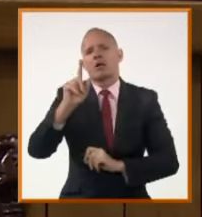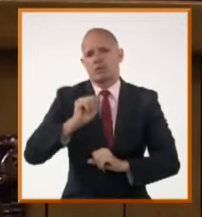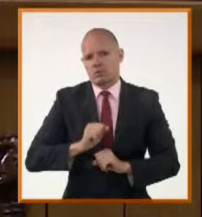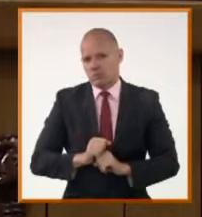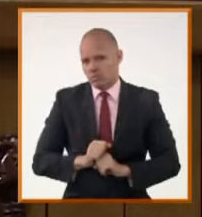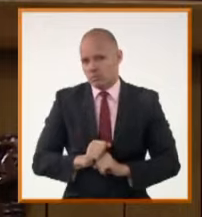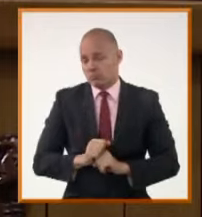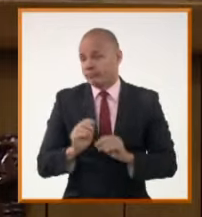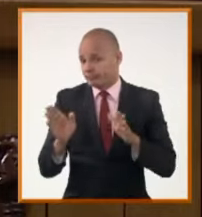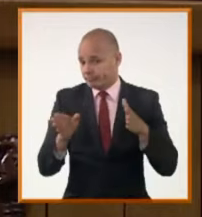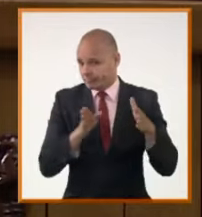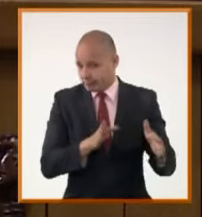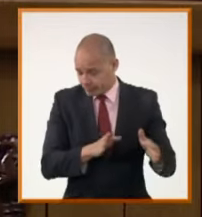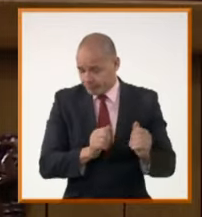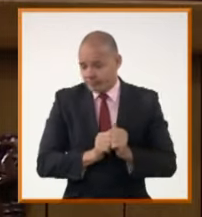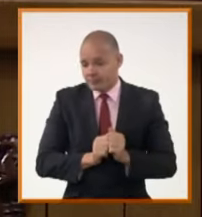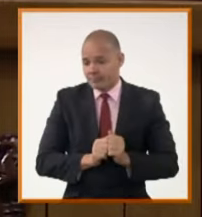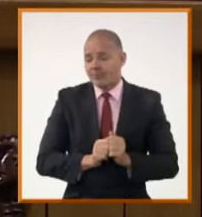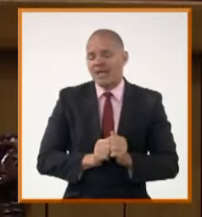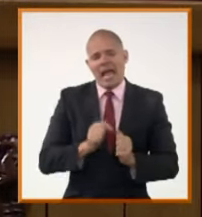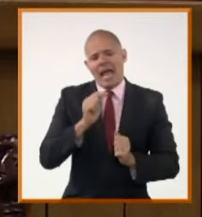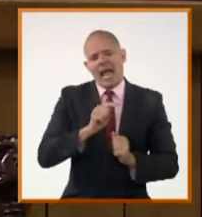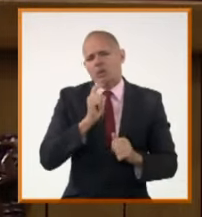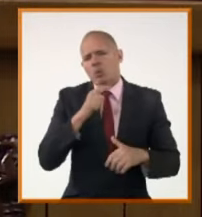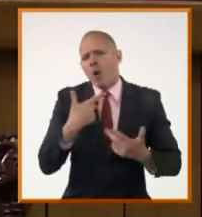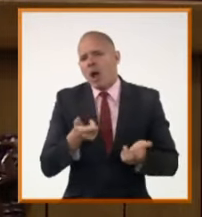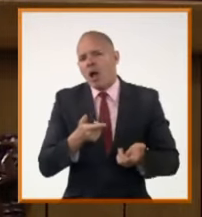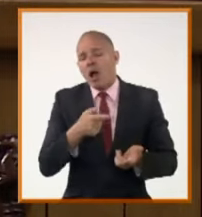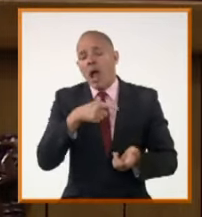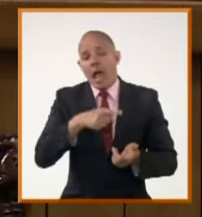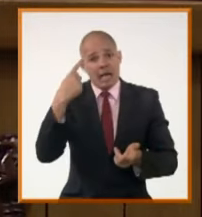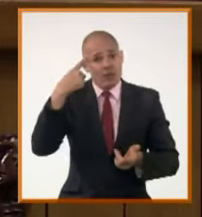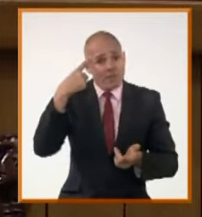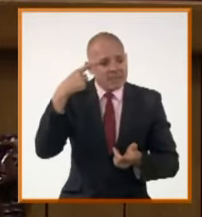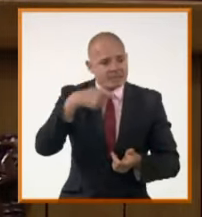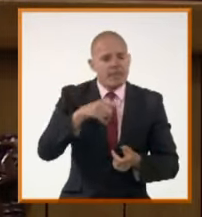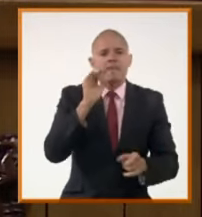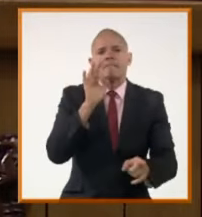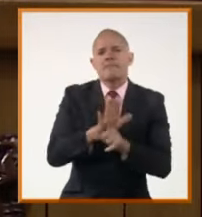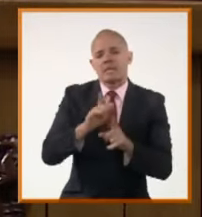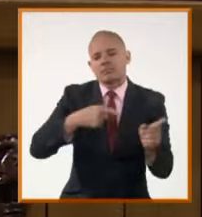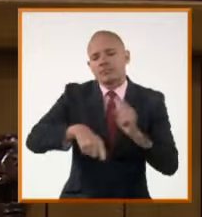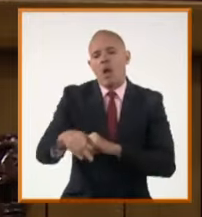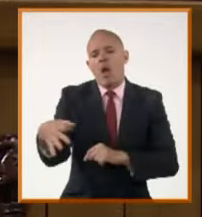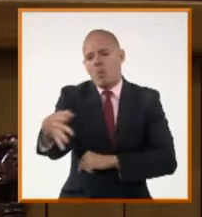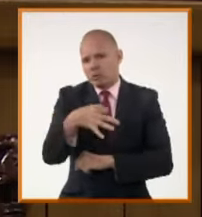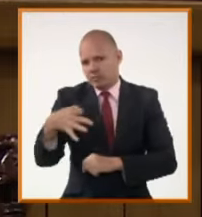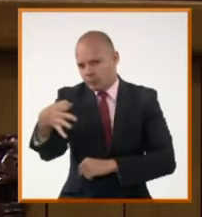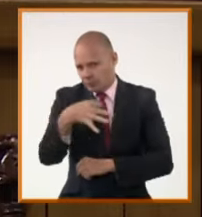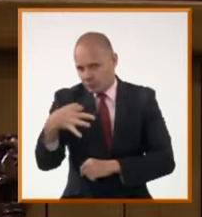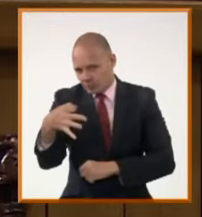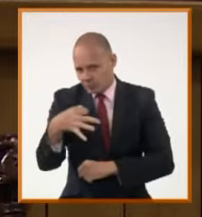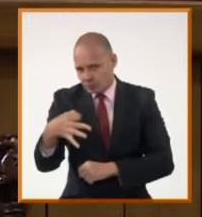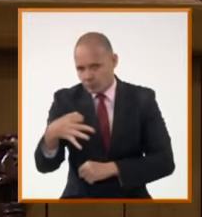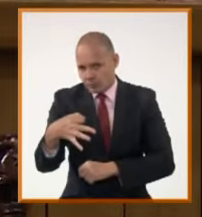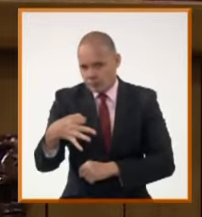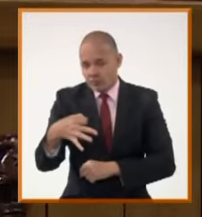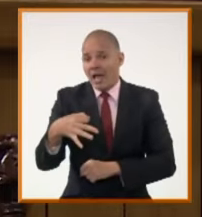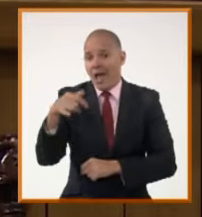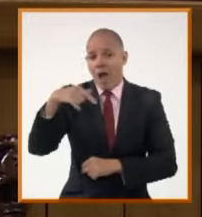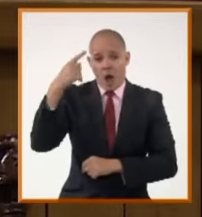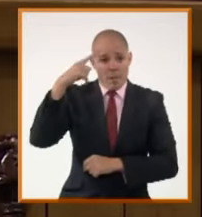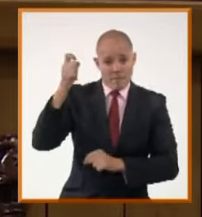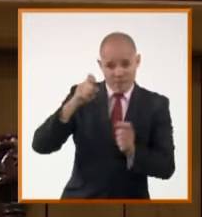Pero eso no es mañana, el día 31 bajar eso ya. De hecho, hay municipios que han dicho, aguante, que no estamos listos. Se aprobó en las